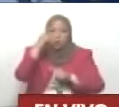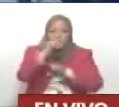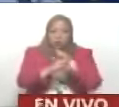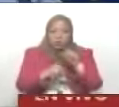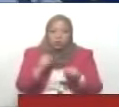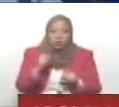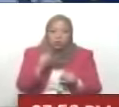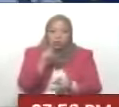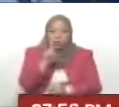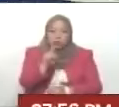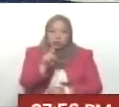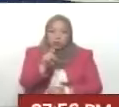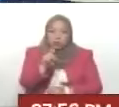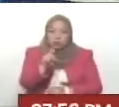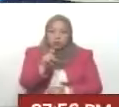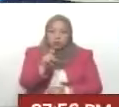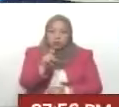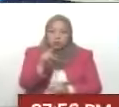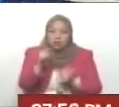en